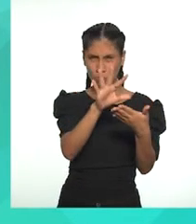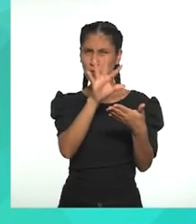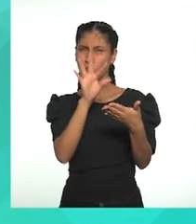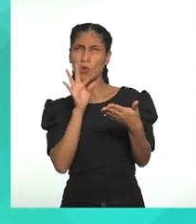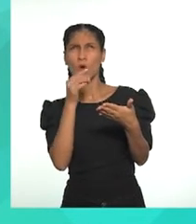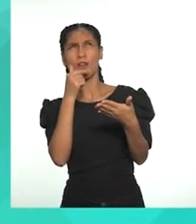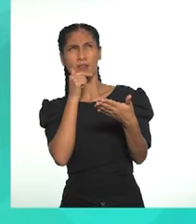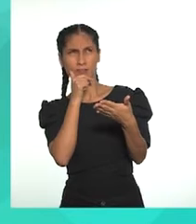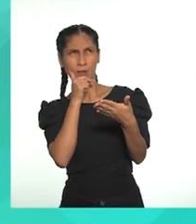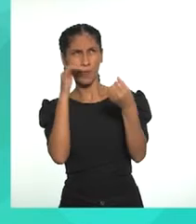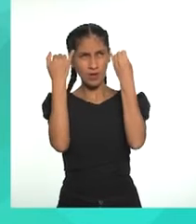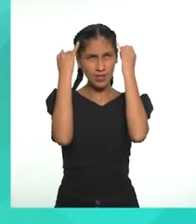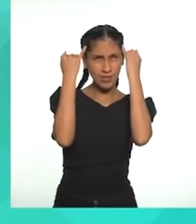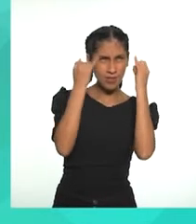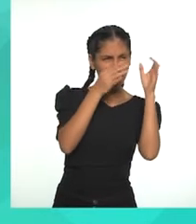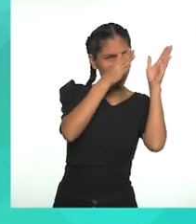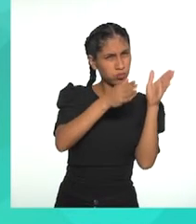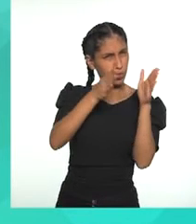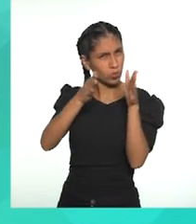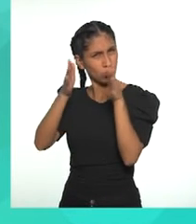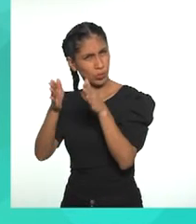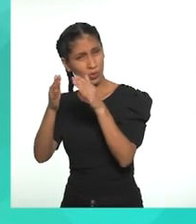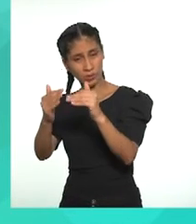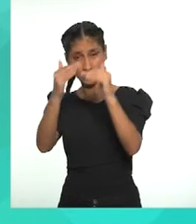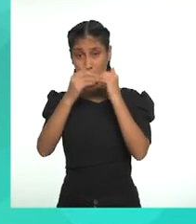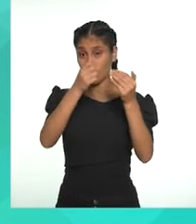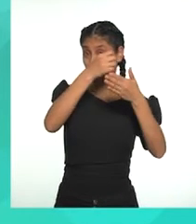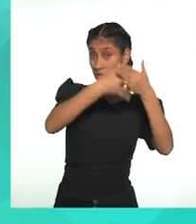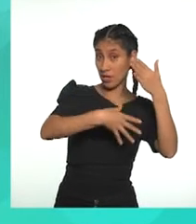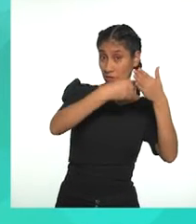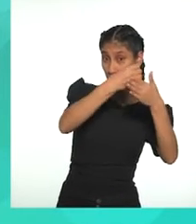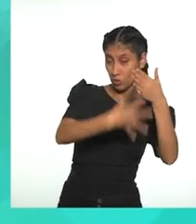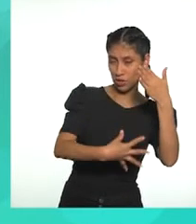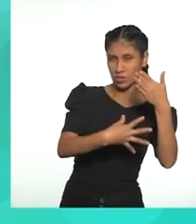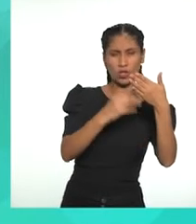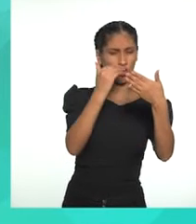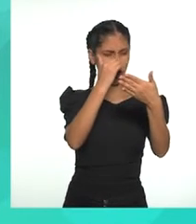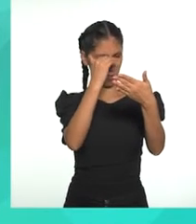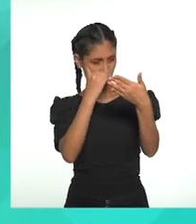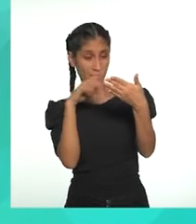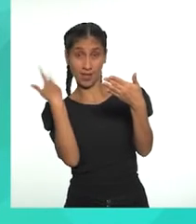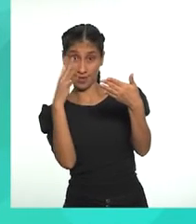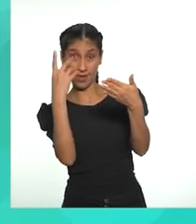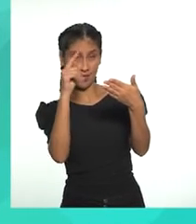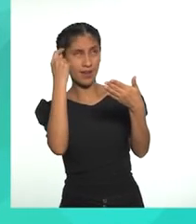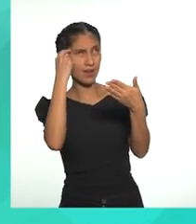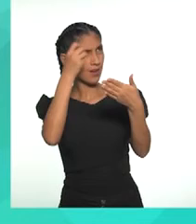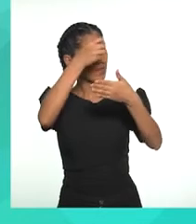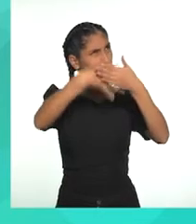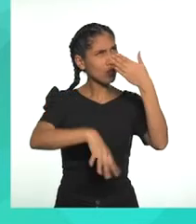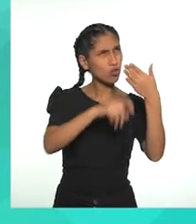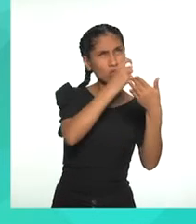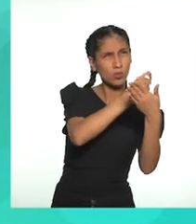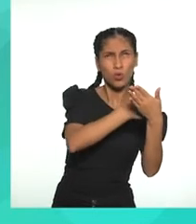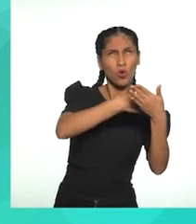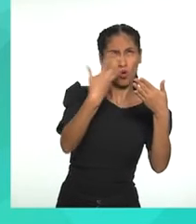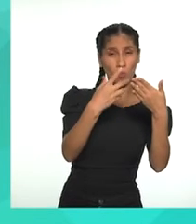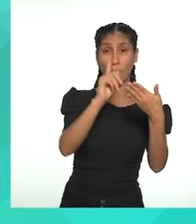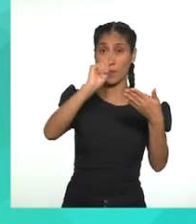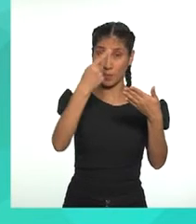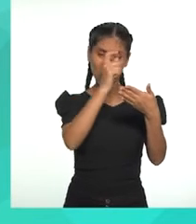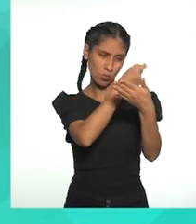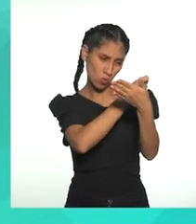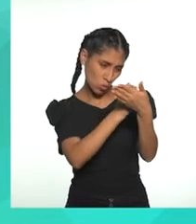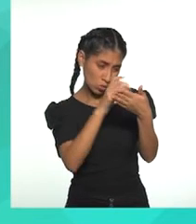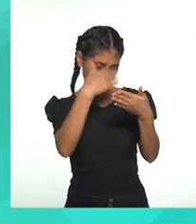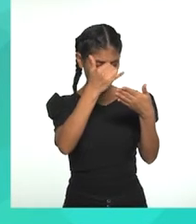situación comunicativa y organizar las ideas previas. Textualizar, que consiste en elaborar la versión preliminar del texto, la versión